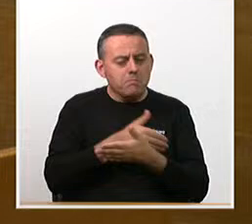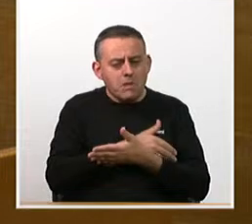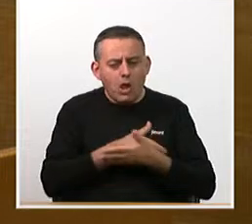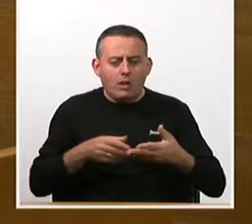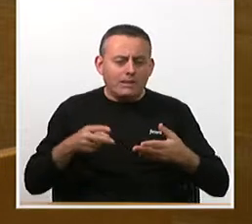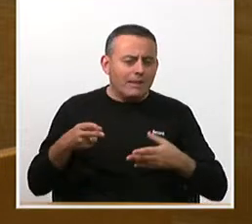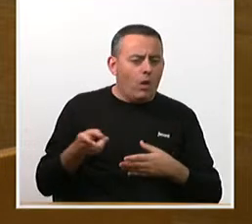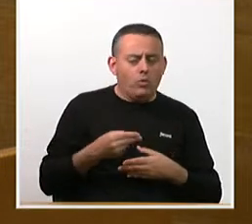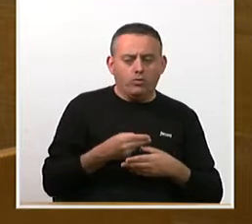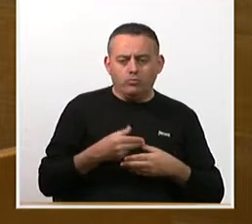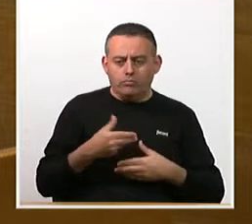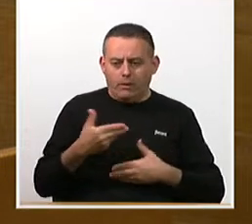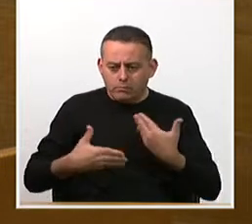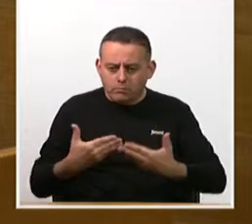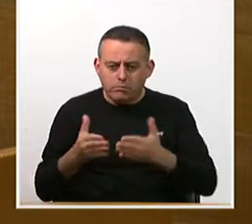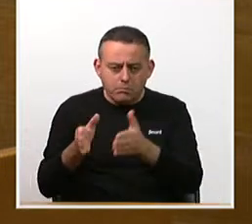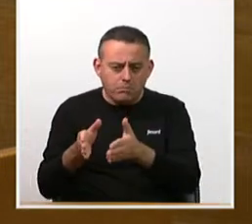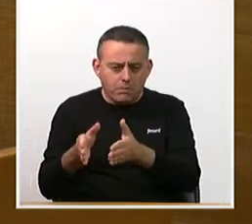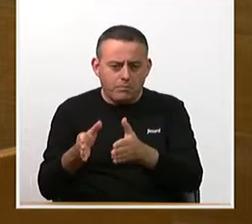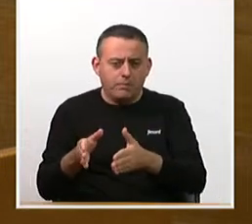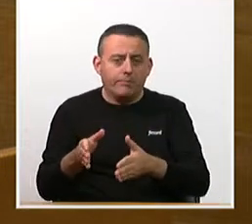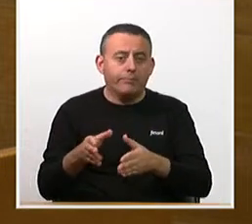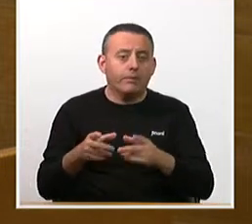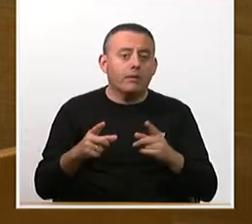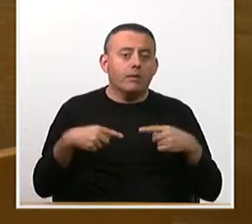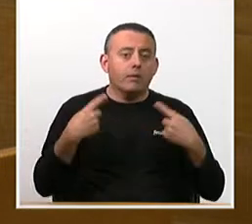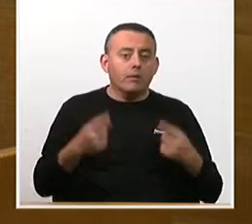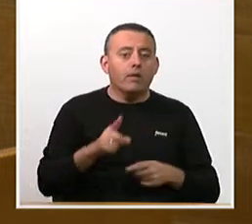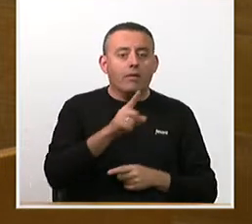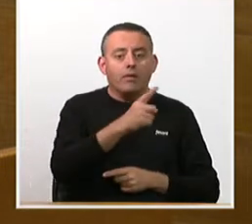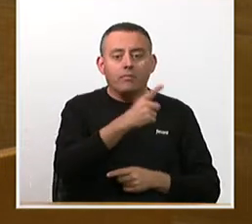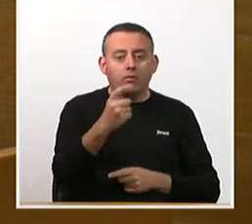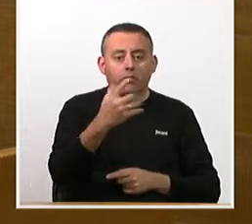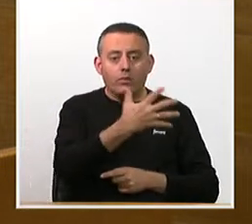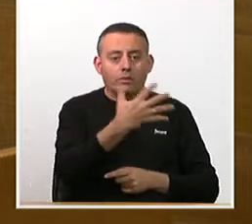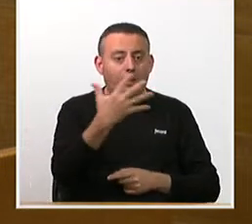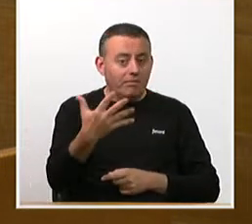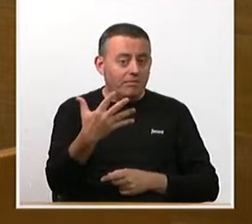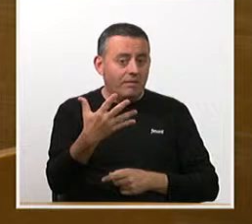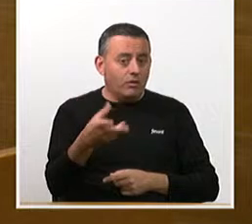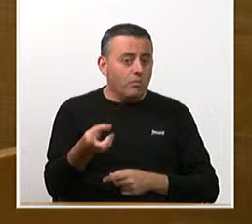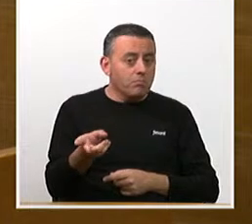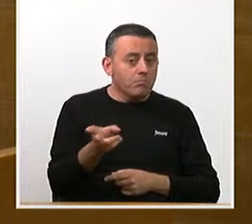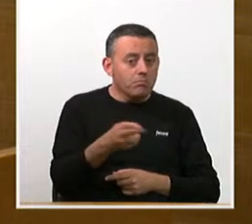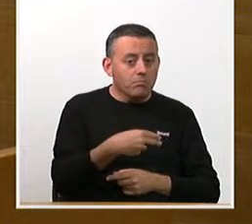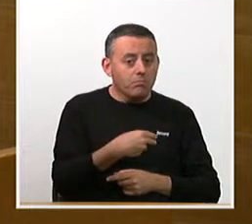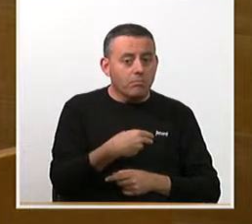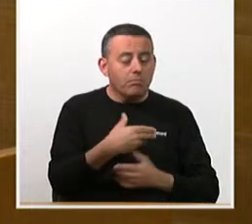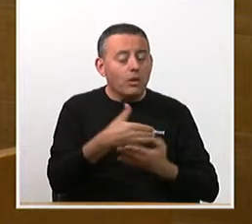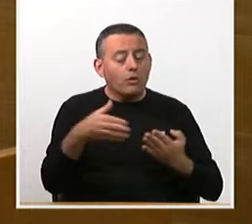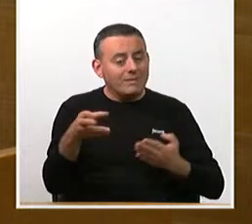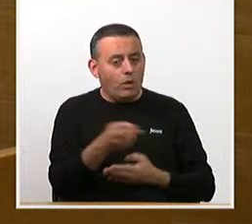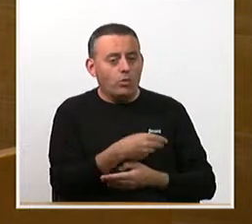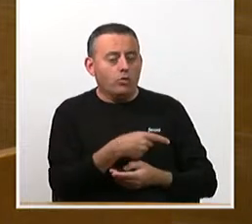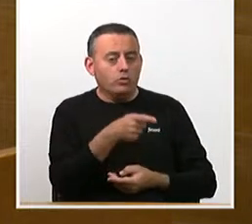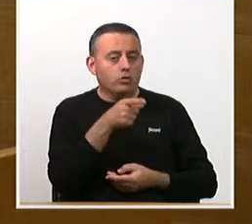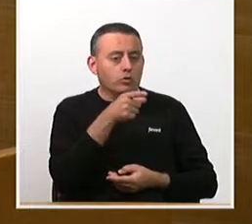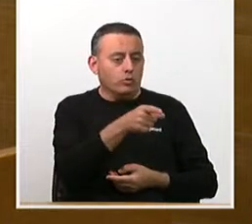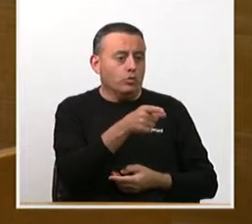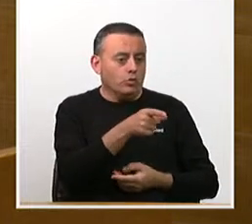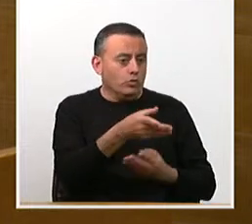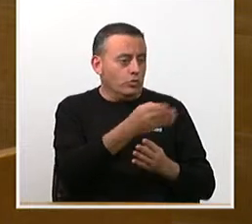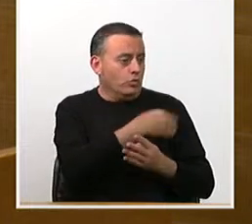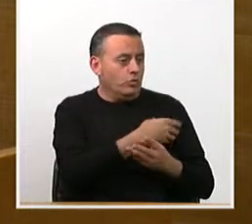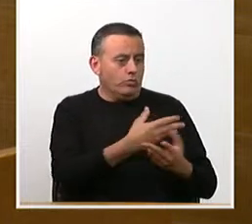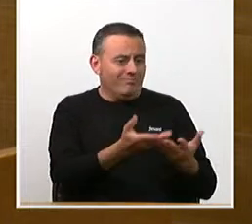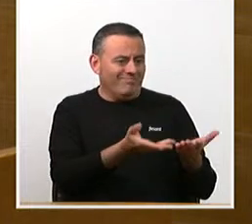deigual de oportun se 5 millos en la seera legislatura per acabar